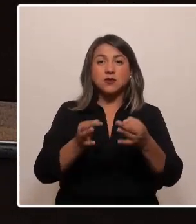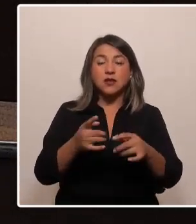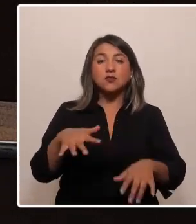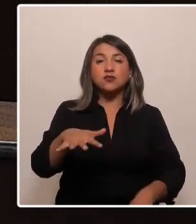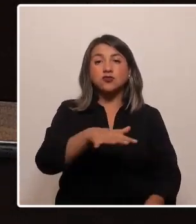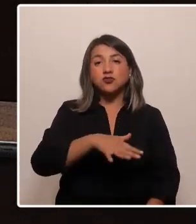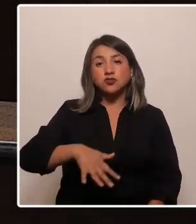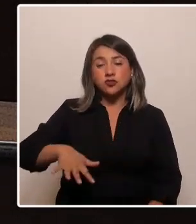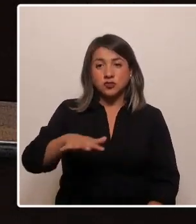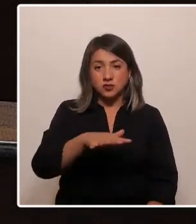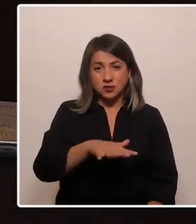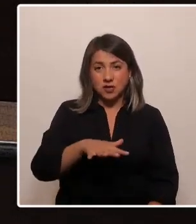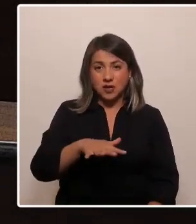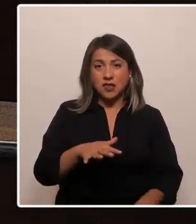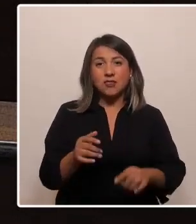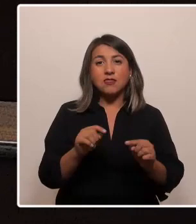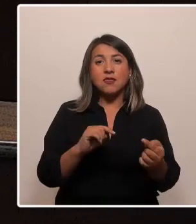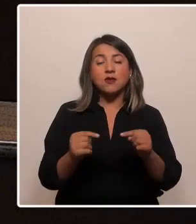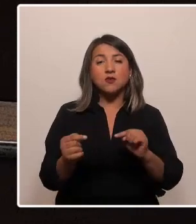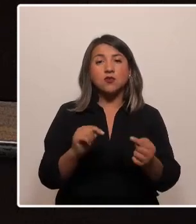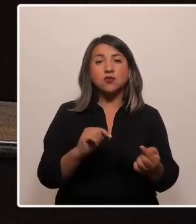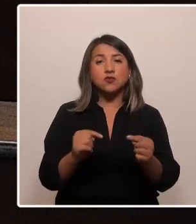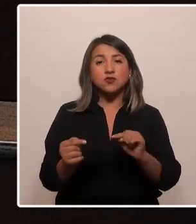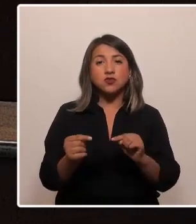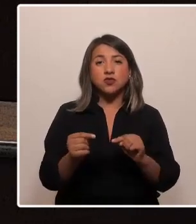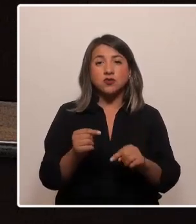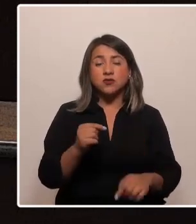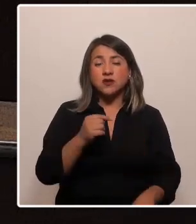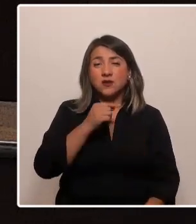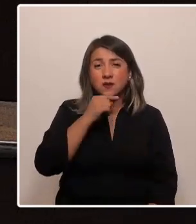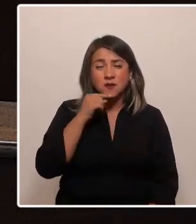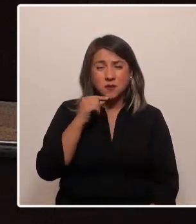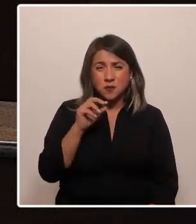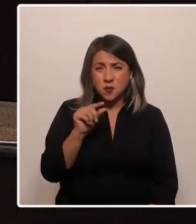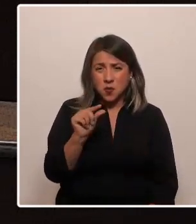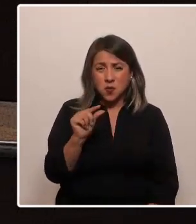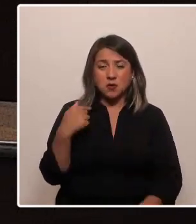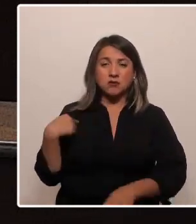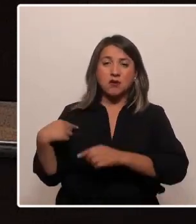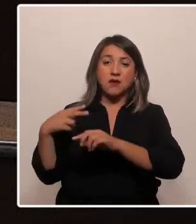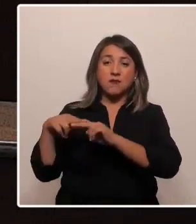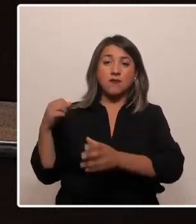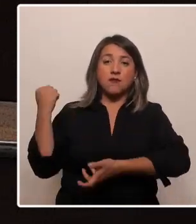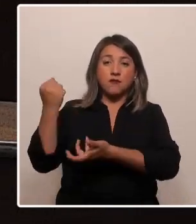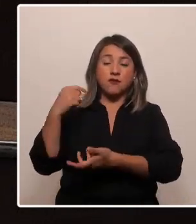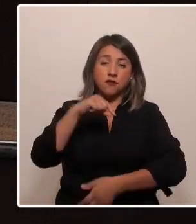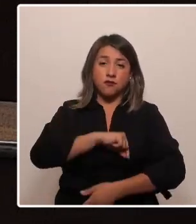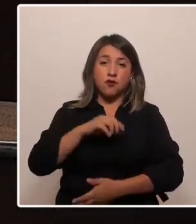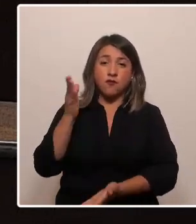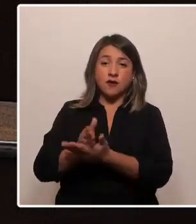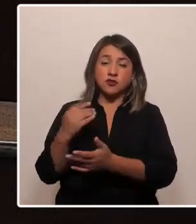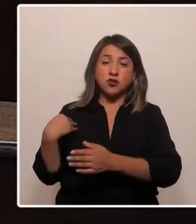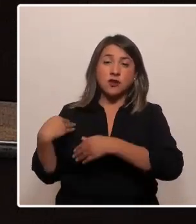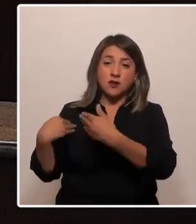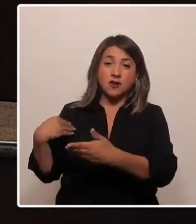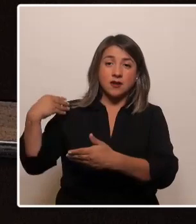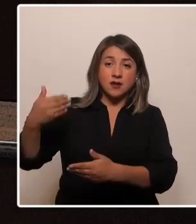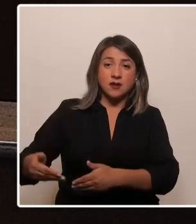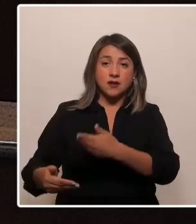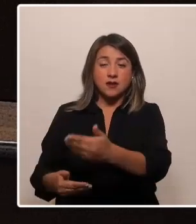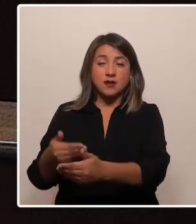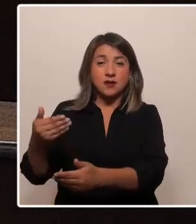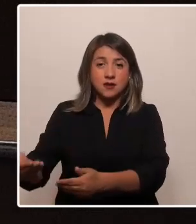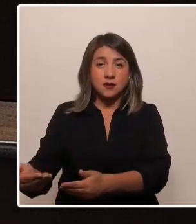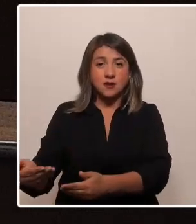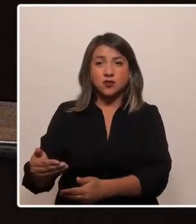no caben las discusiones sobre la propiedad o heredabilidad de fondos de ahorro forzoso. No porque se anticipe una